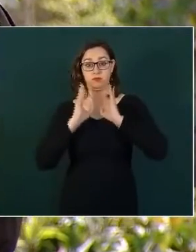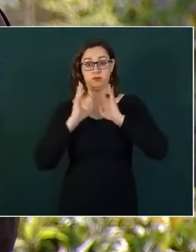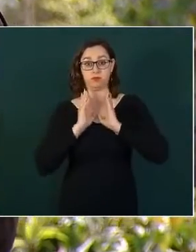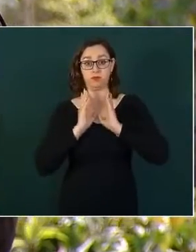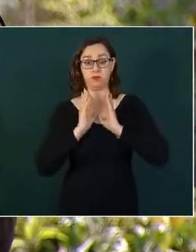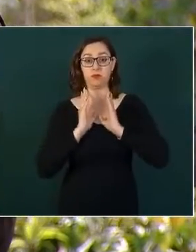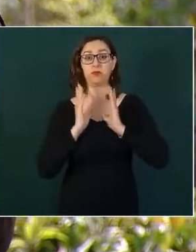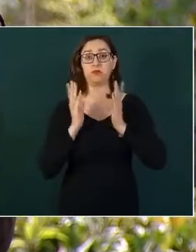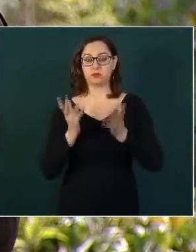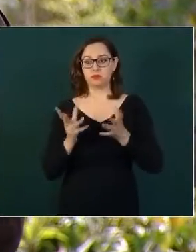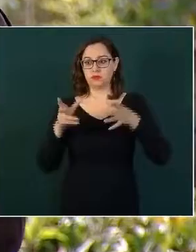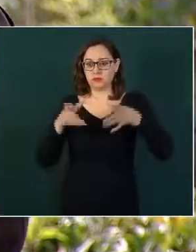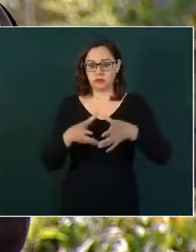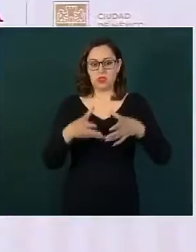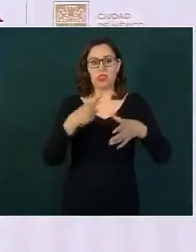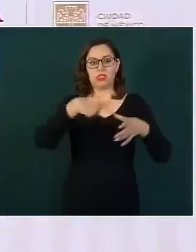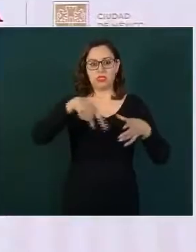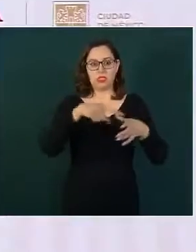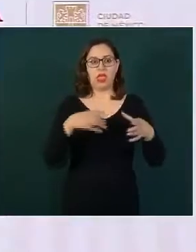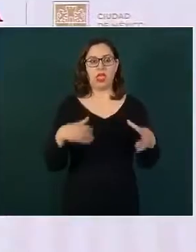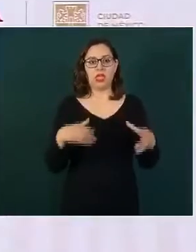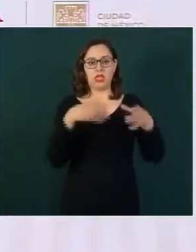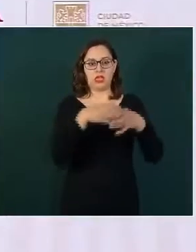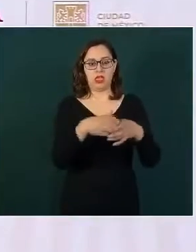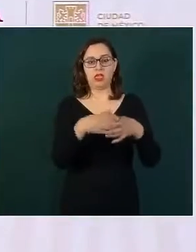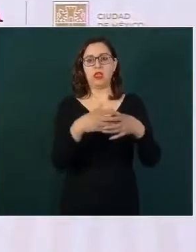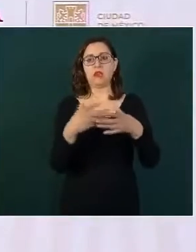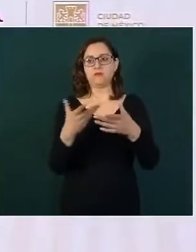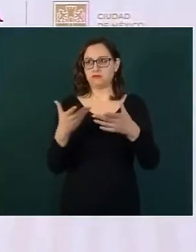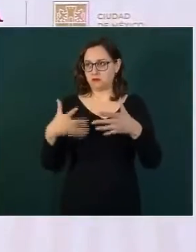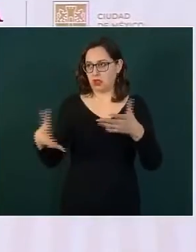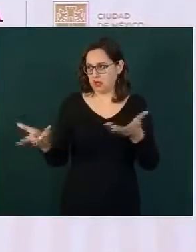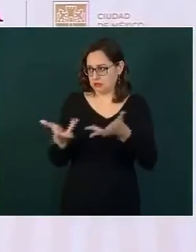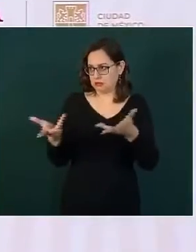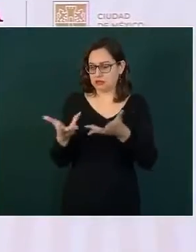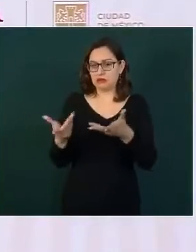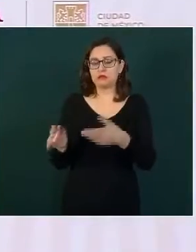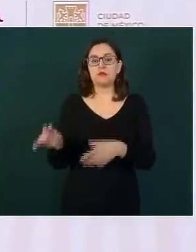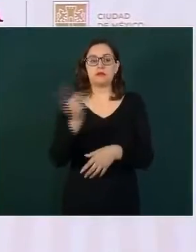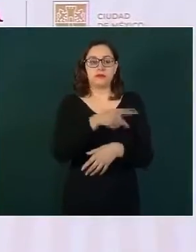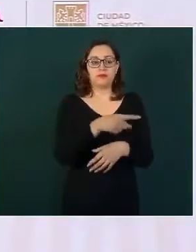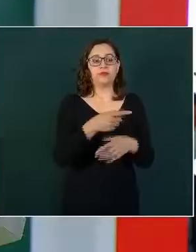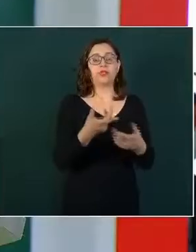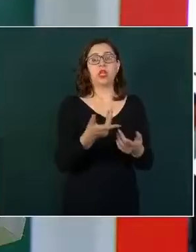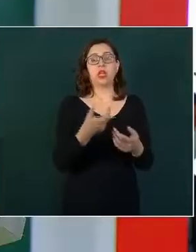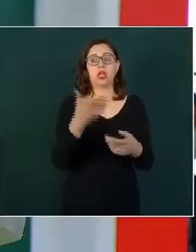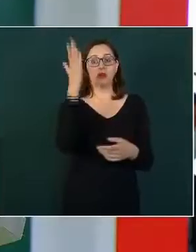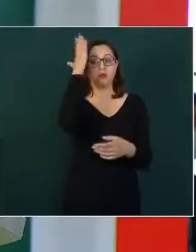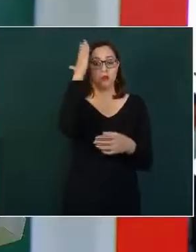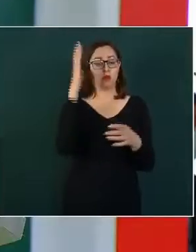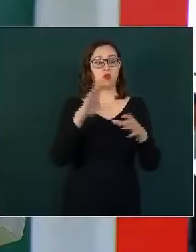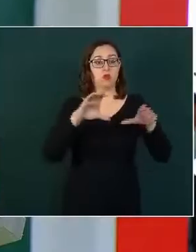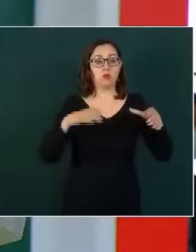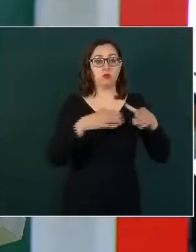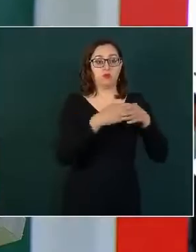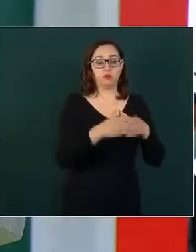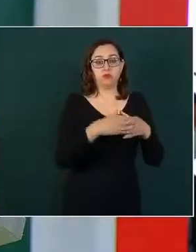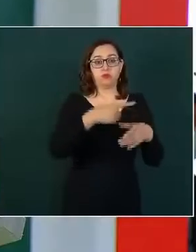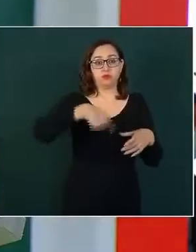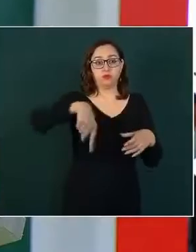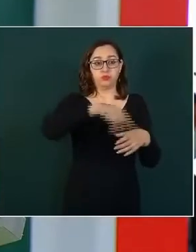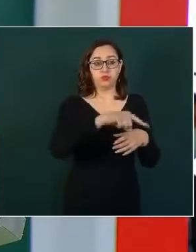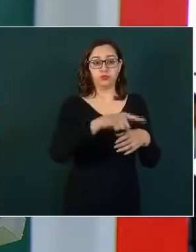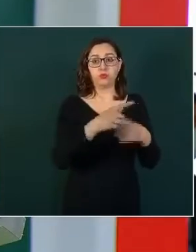nivel ministerio, en tanto que el comandante del Ejército participe en lo que son a nivel de Fuerzas